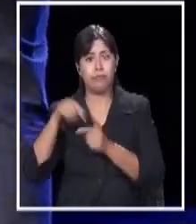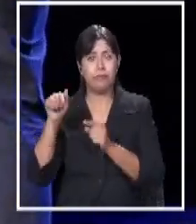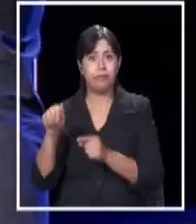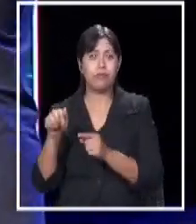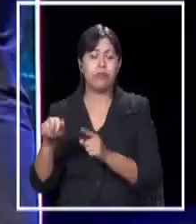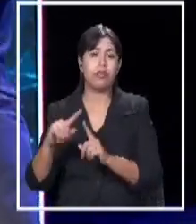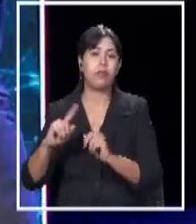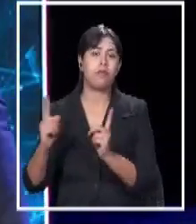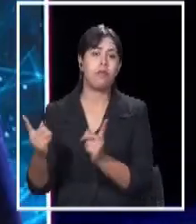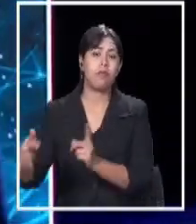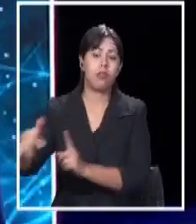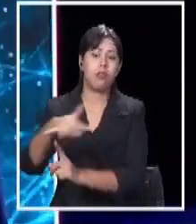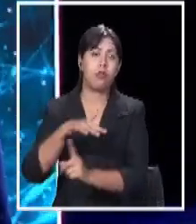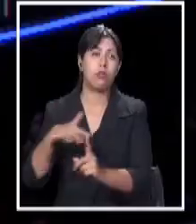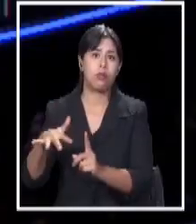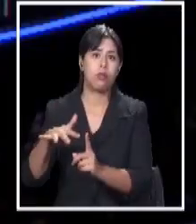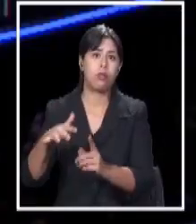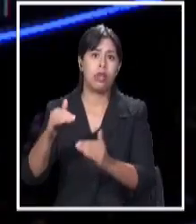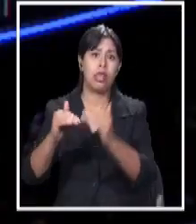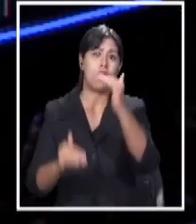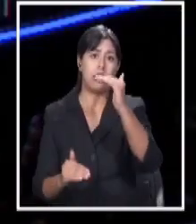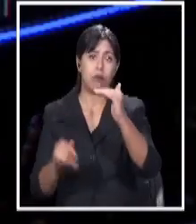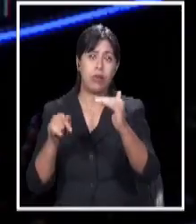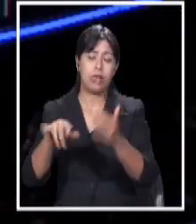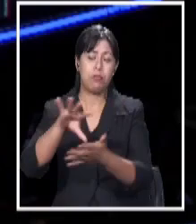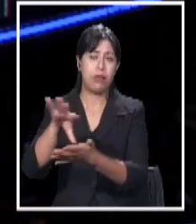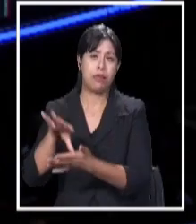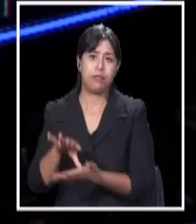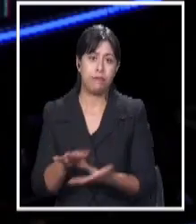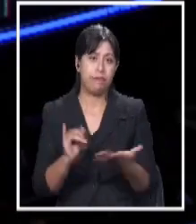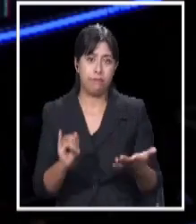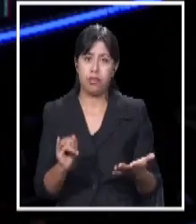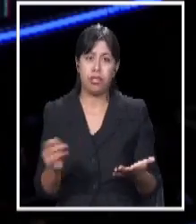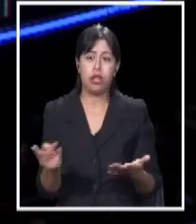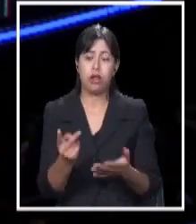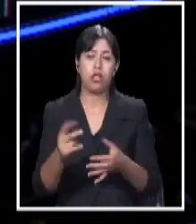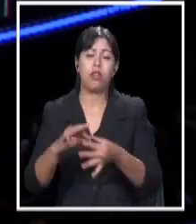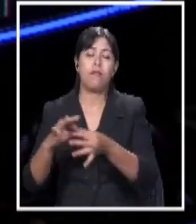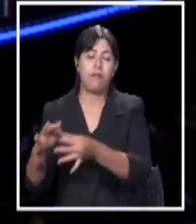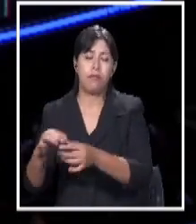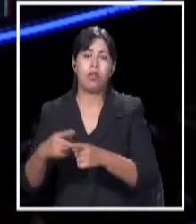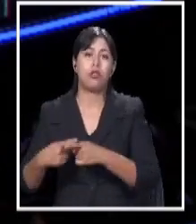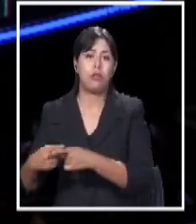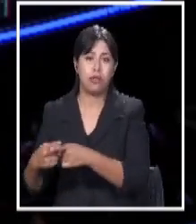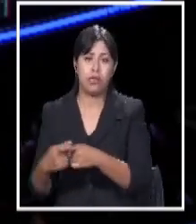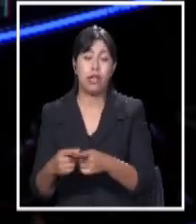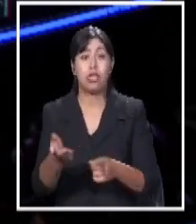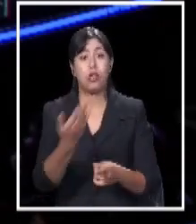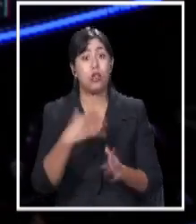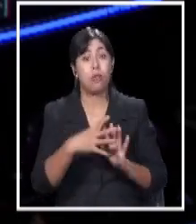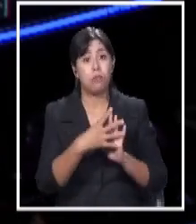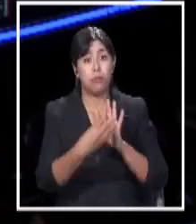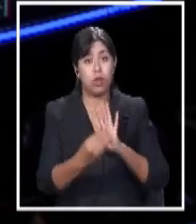por ejemplo, se distribuye la desigualdad en los distintos países, o sea, factores sociales. Y los modelos que tenemos que desarrollar de intervención,